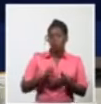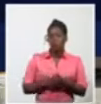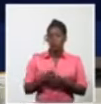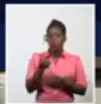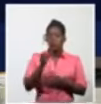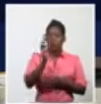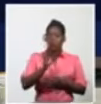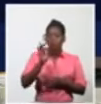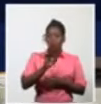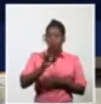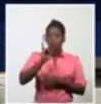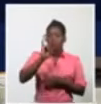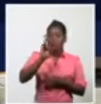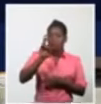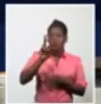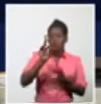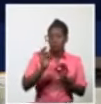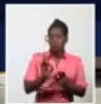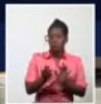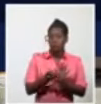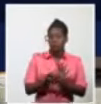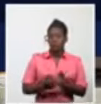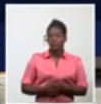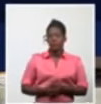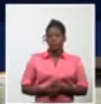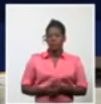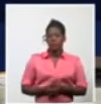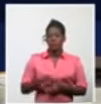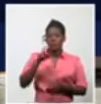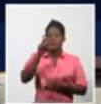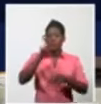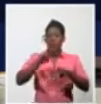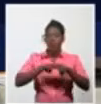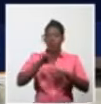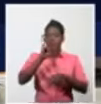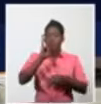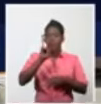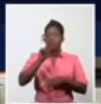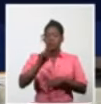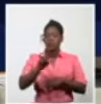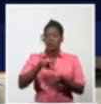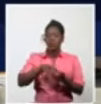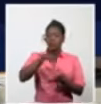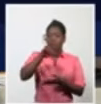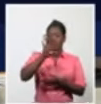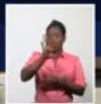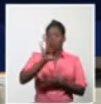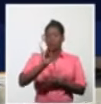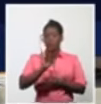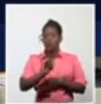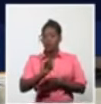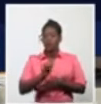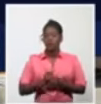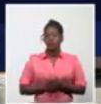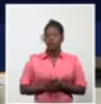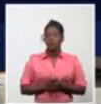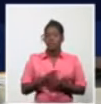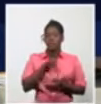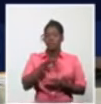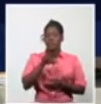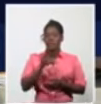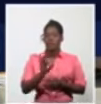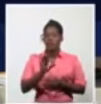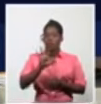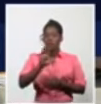62, Centro Habana con 61, Plaza con 57, Cerro con